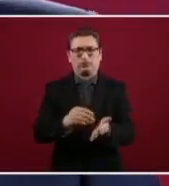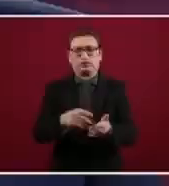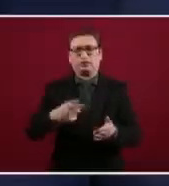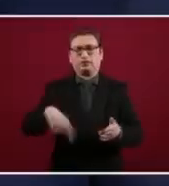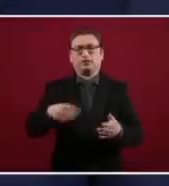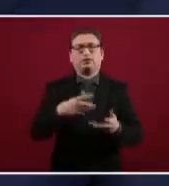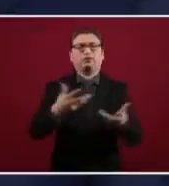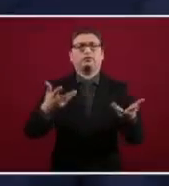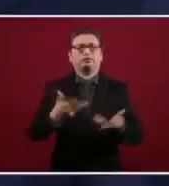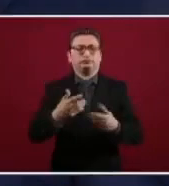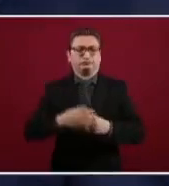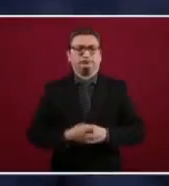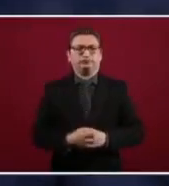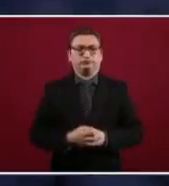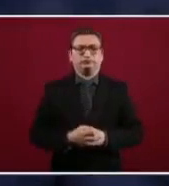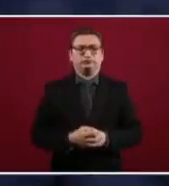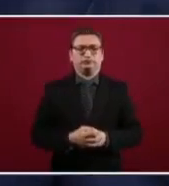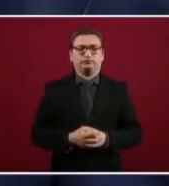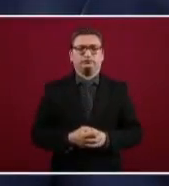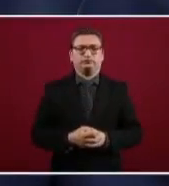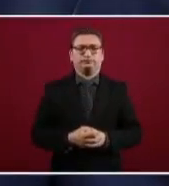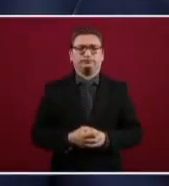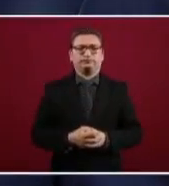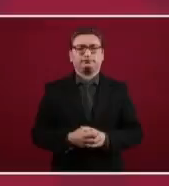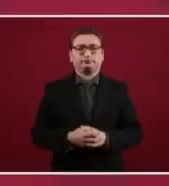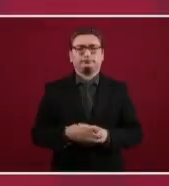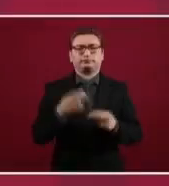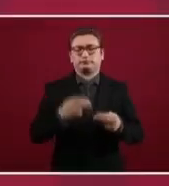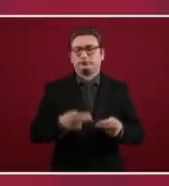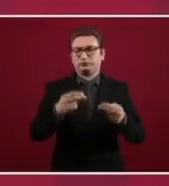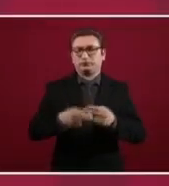cortinas para detener